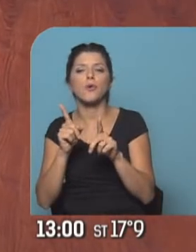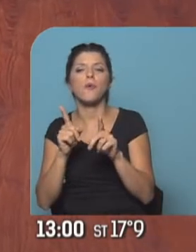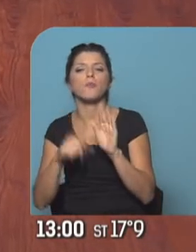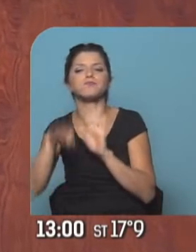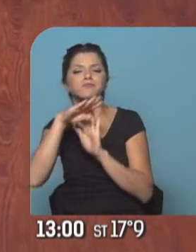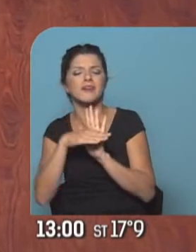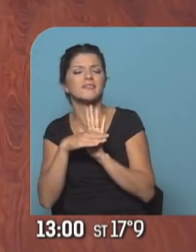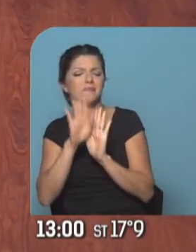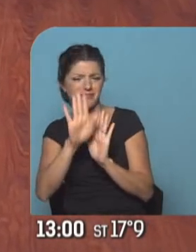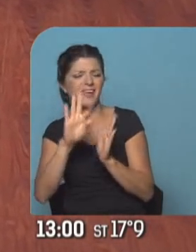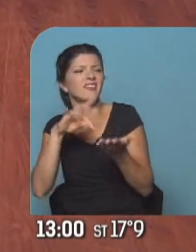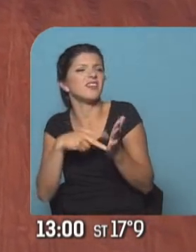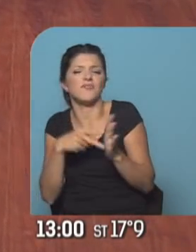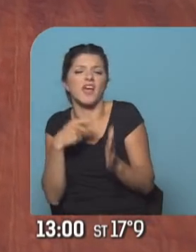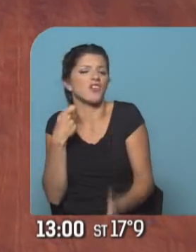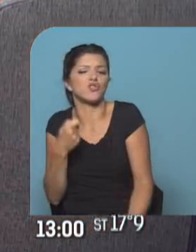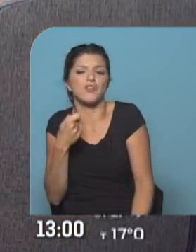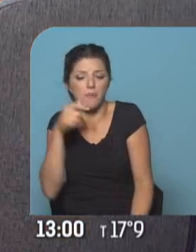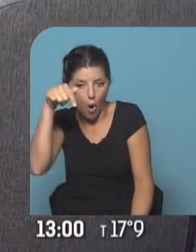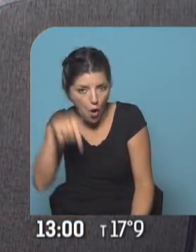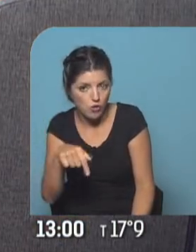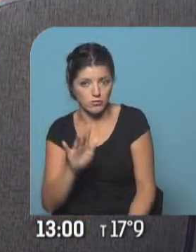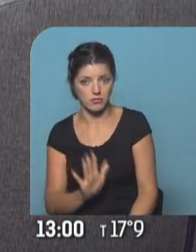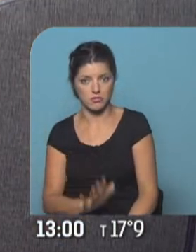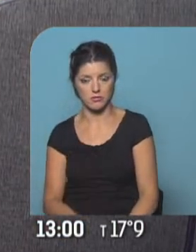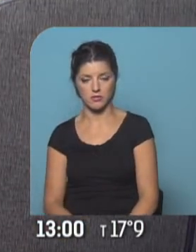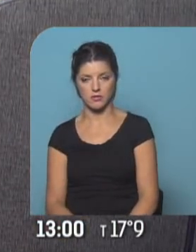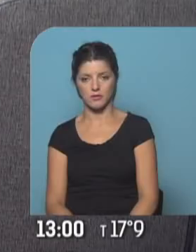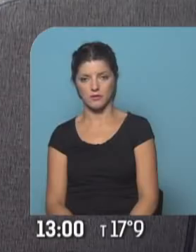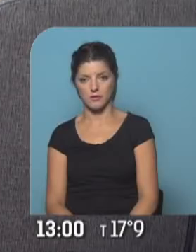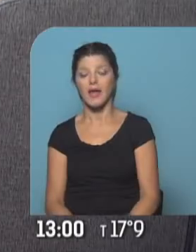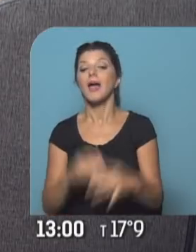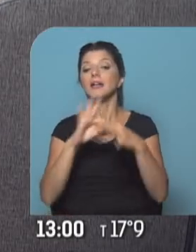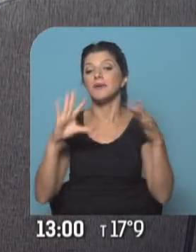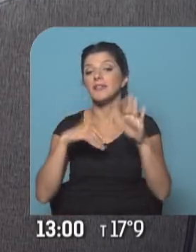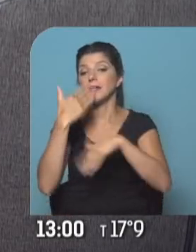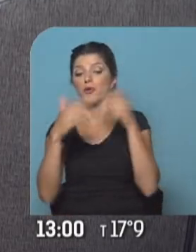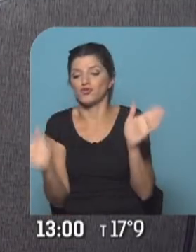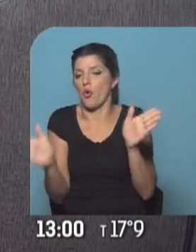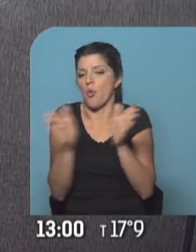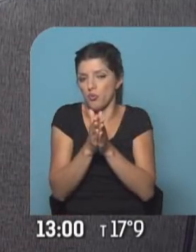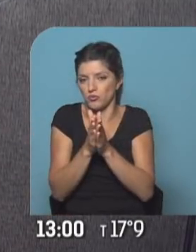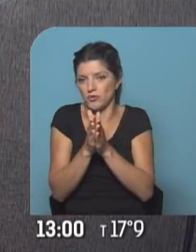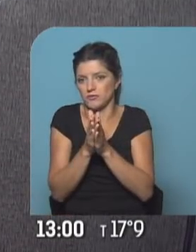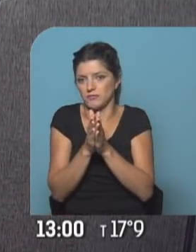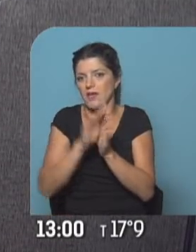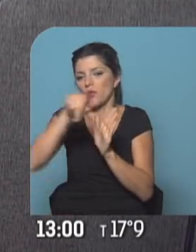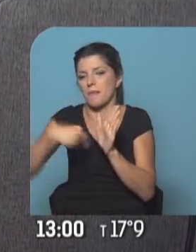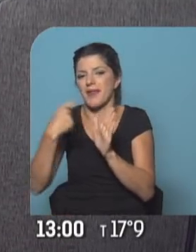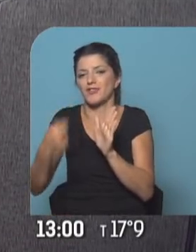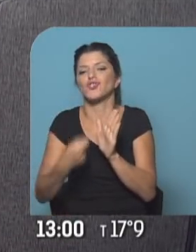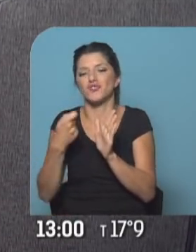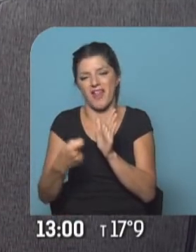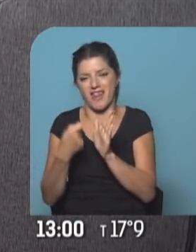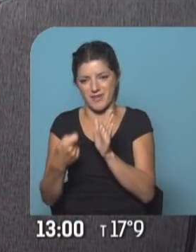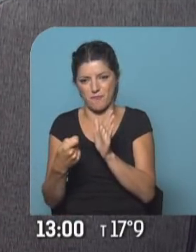qué llamamos socialismo hoy? Bueno, la combinación de la libertad y el progreso. Eso sería el